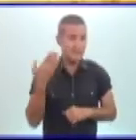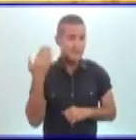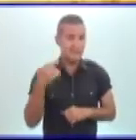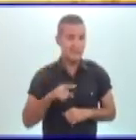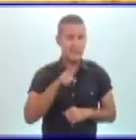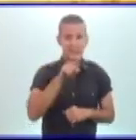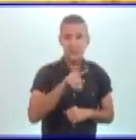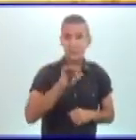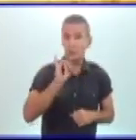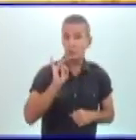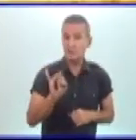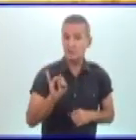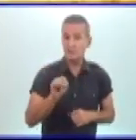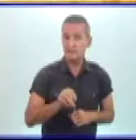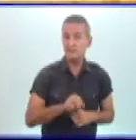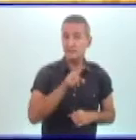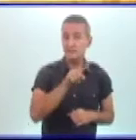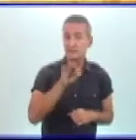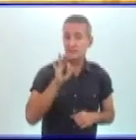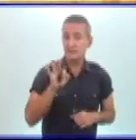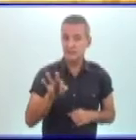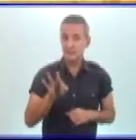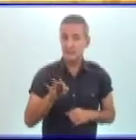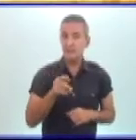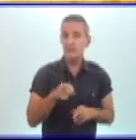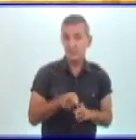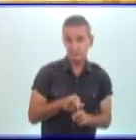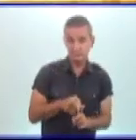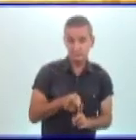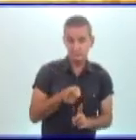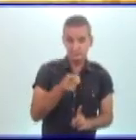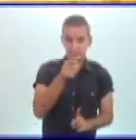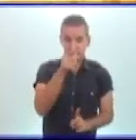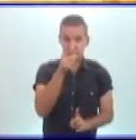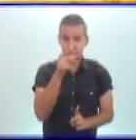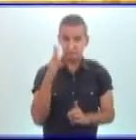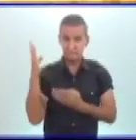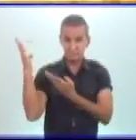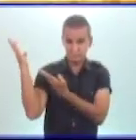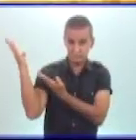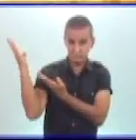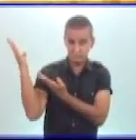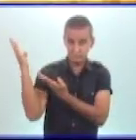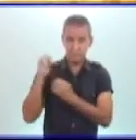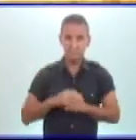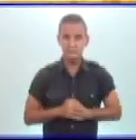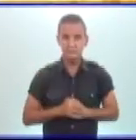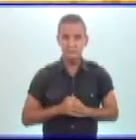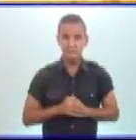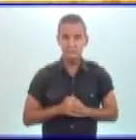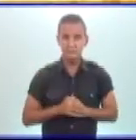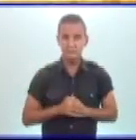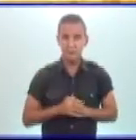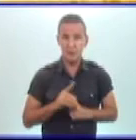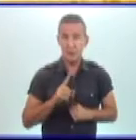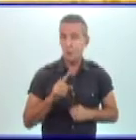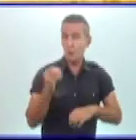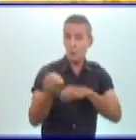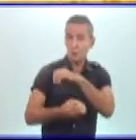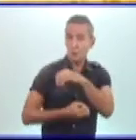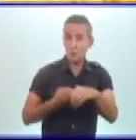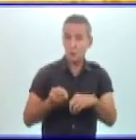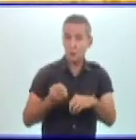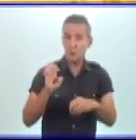XVIII. Adviertan en esta línea de tiempo. Teniendo en cuenta que un acontecimiento en particular no ofrece el cambio de época, sino más